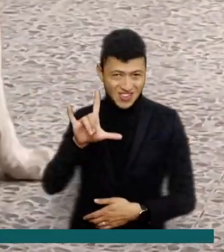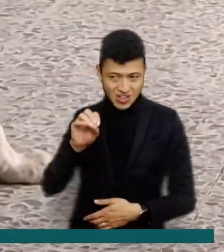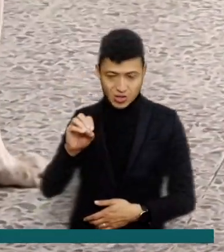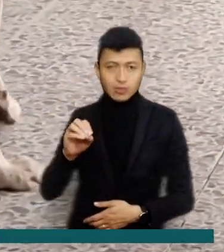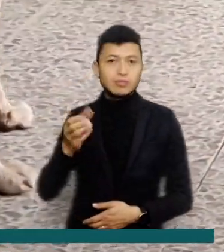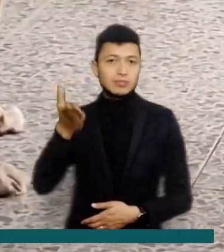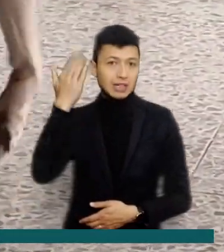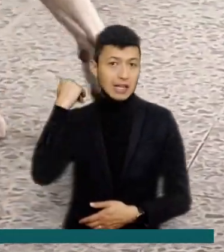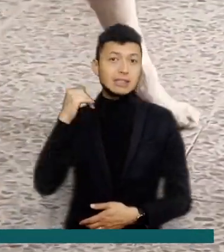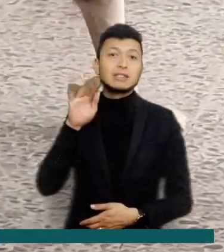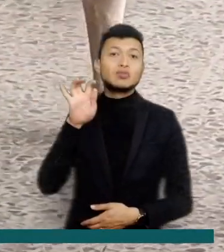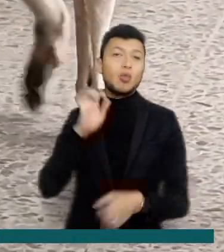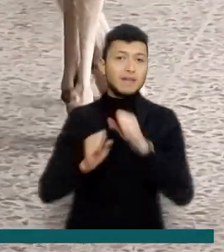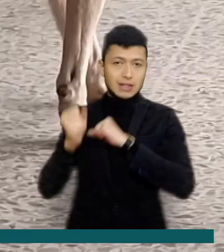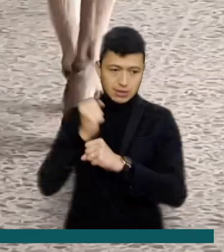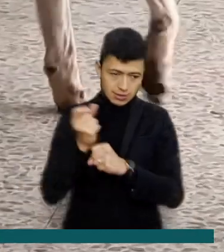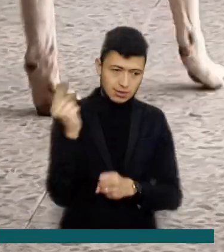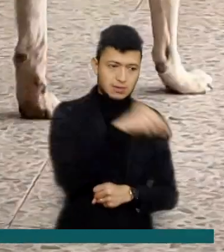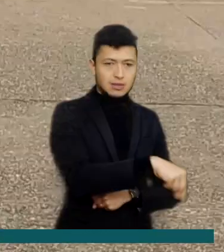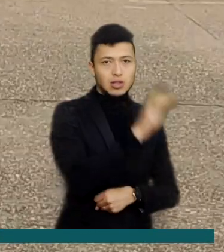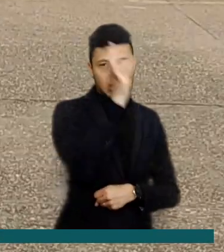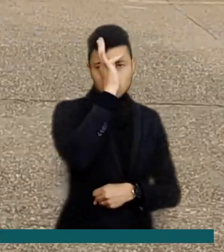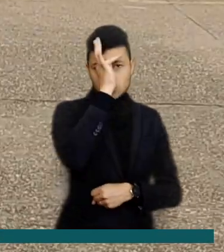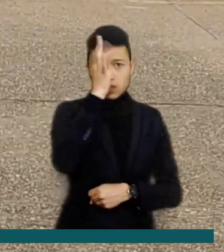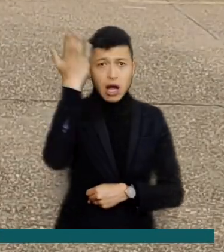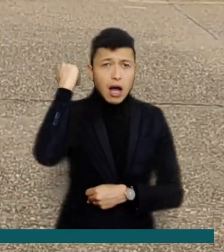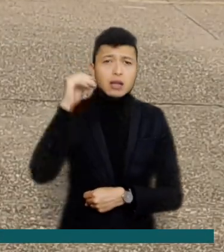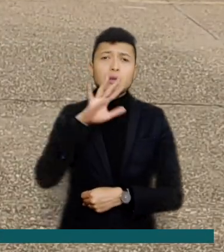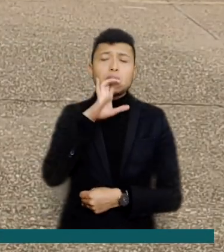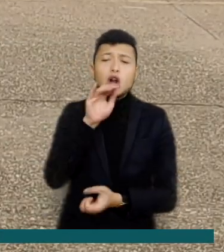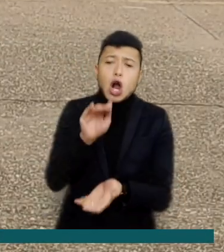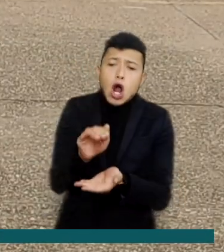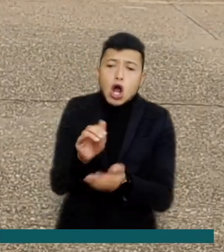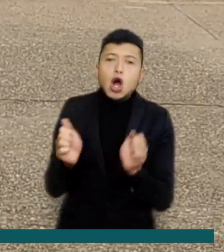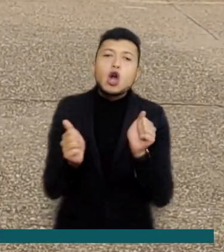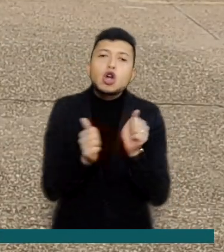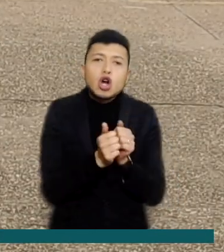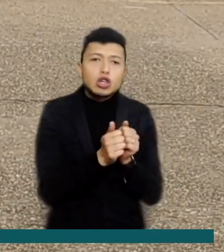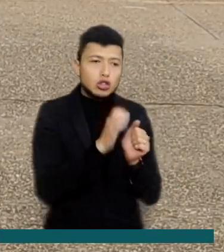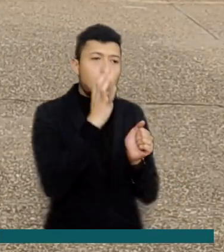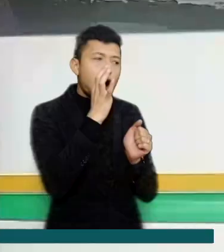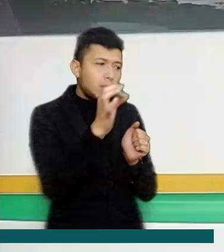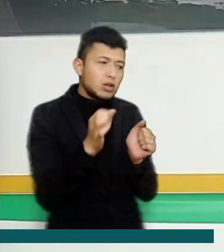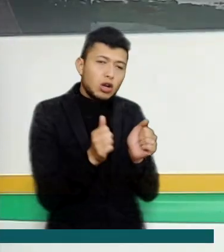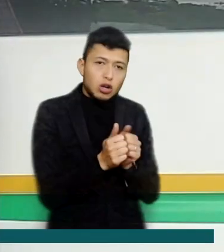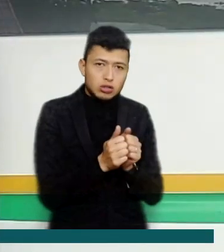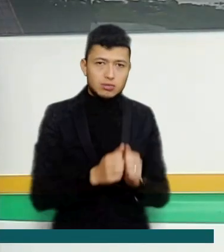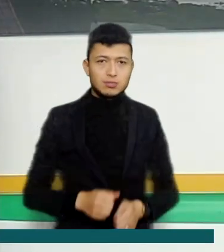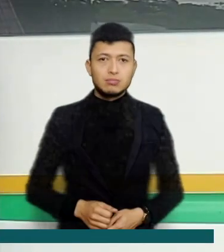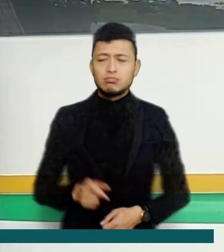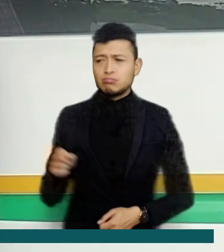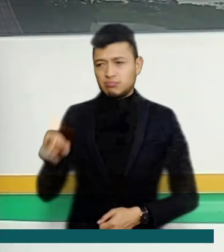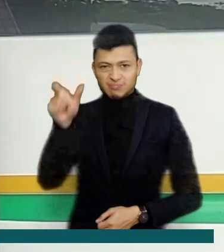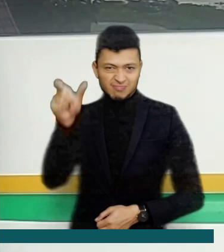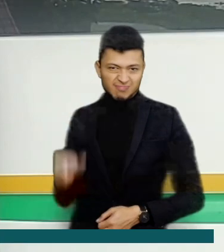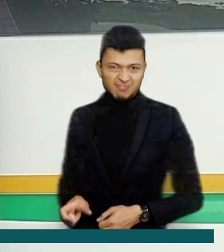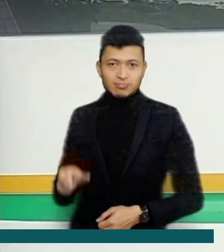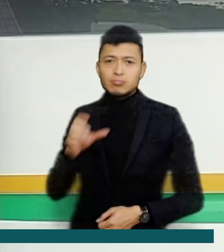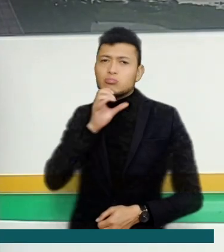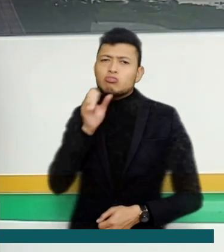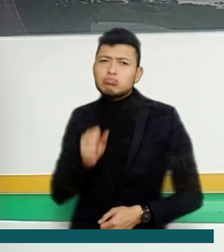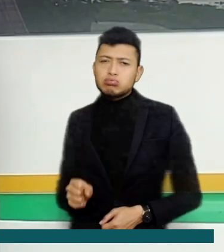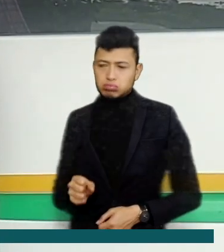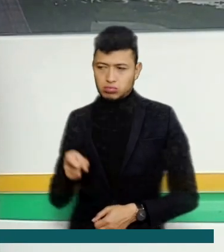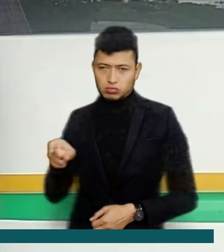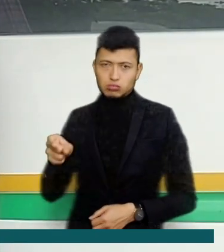llegó a este hospital hace aproximadamente nueve años. Cuando llegó era un cachorro acompañando a su amo. Llegó con el dueño un pacientico